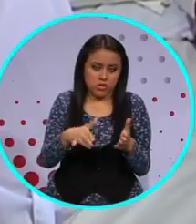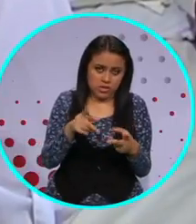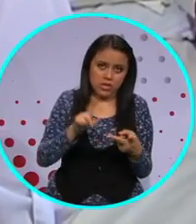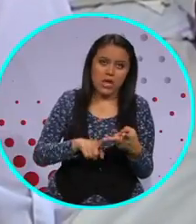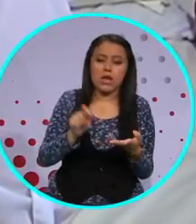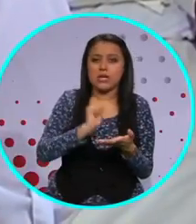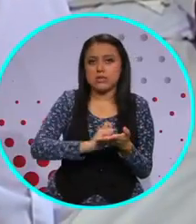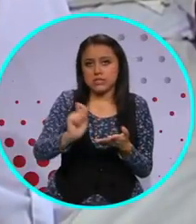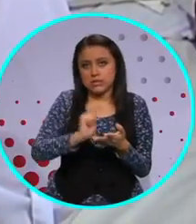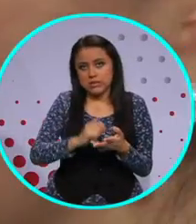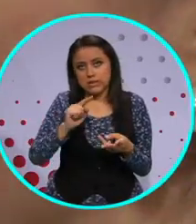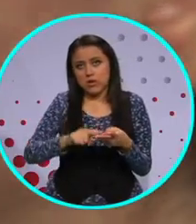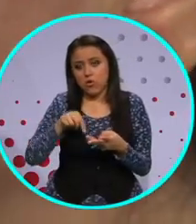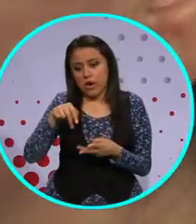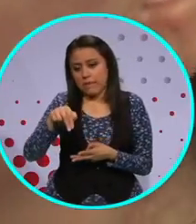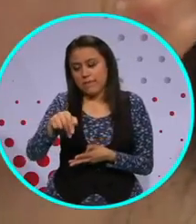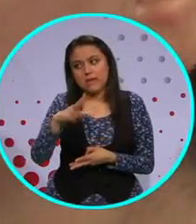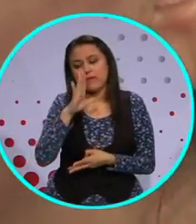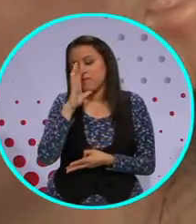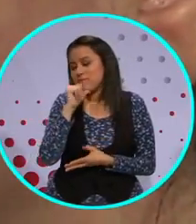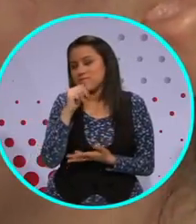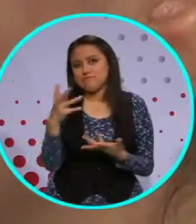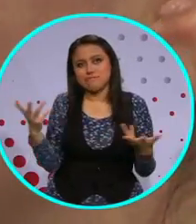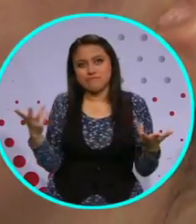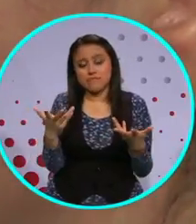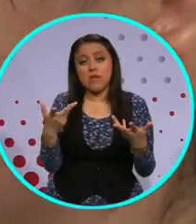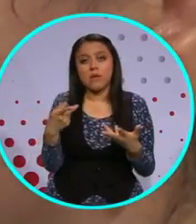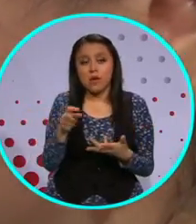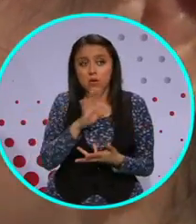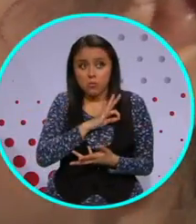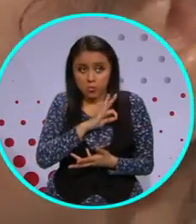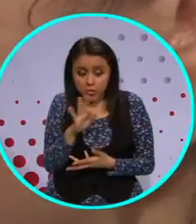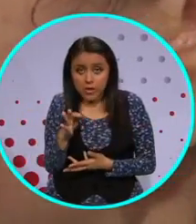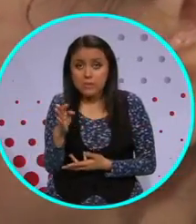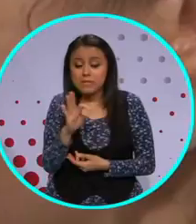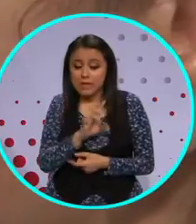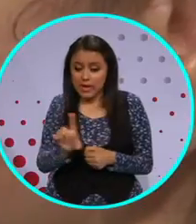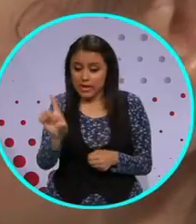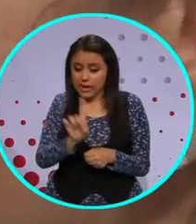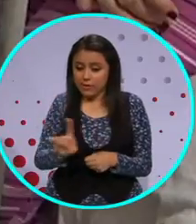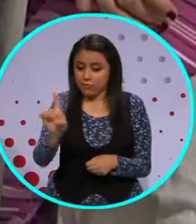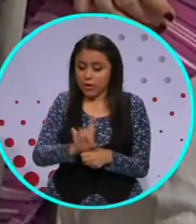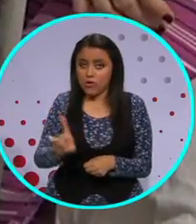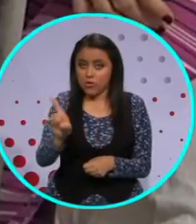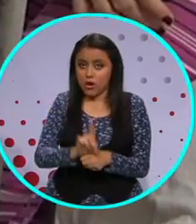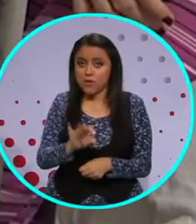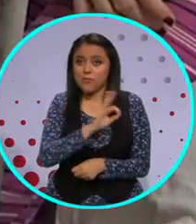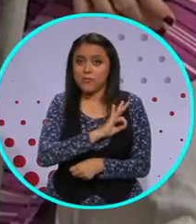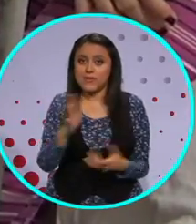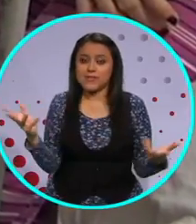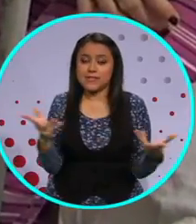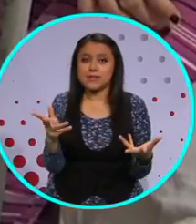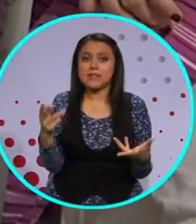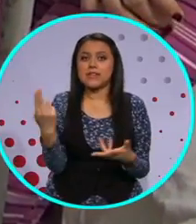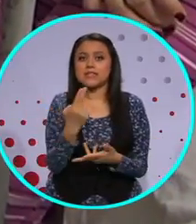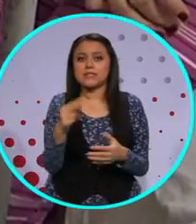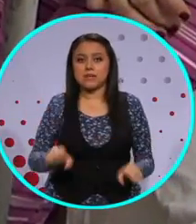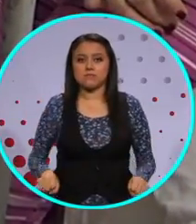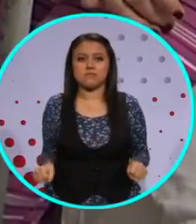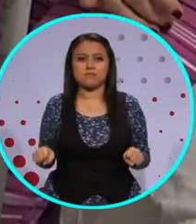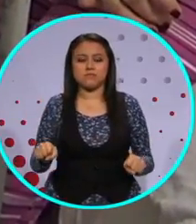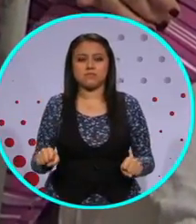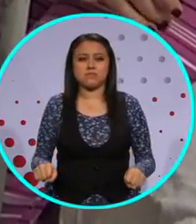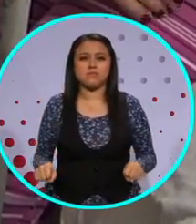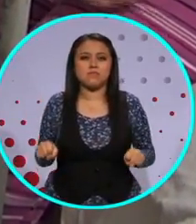o caminar por sí sola sin embargo ha salido adelante y día a día lo ha demostrado utiliza un andador para